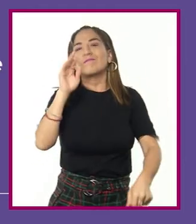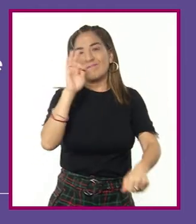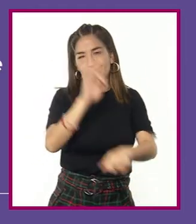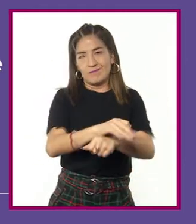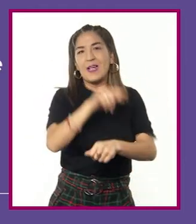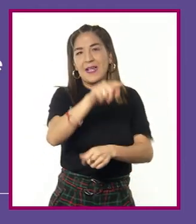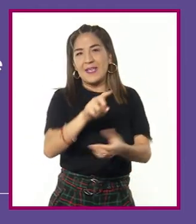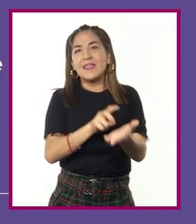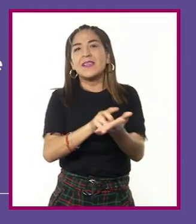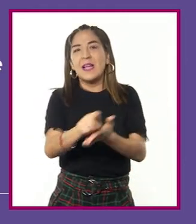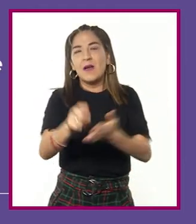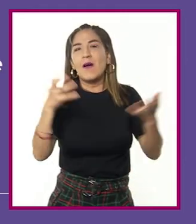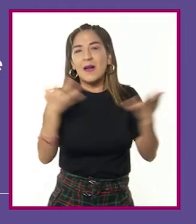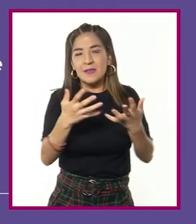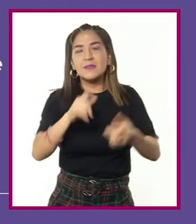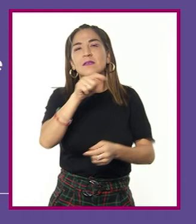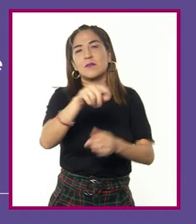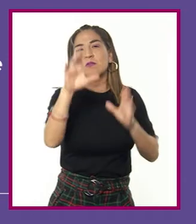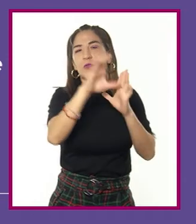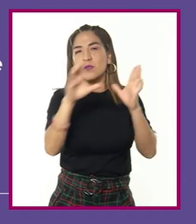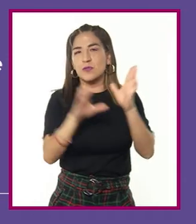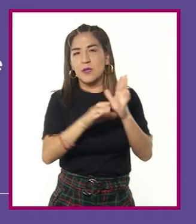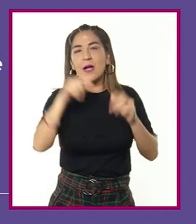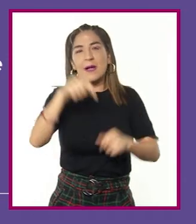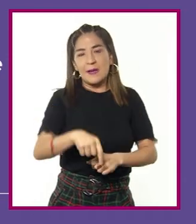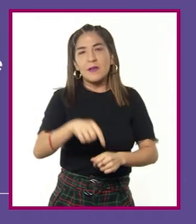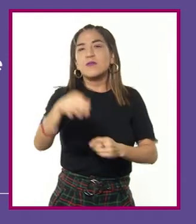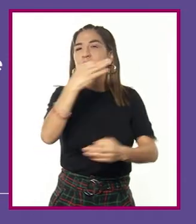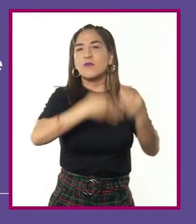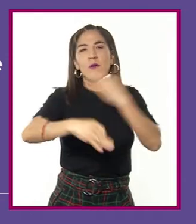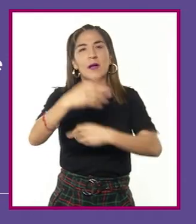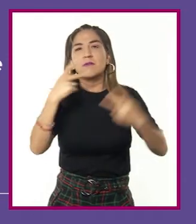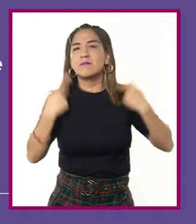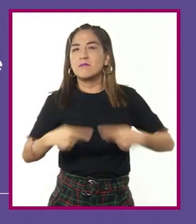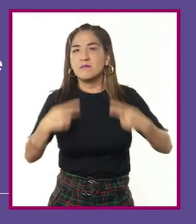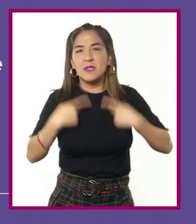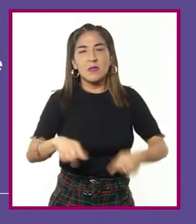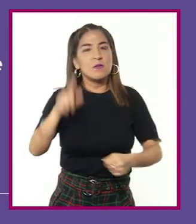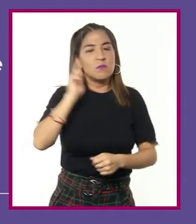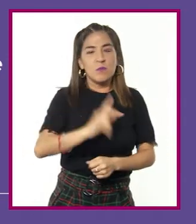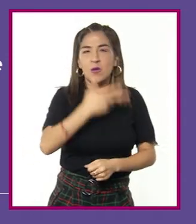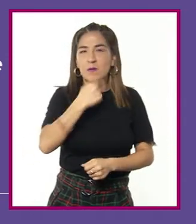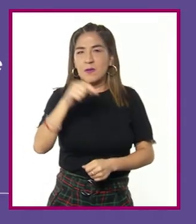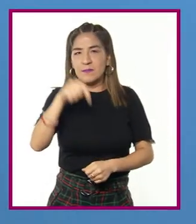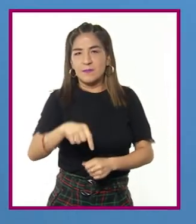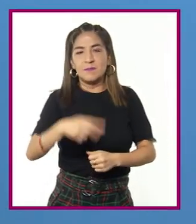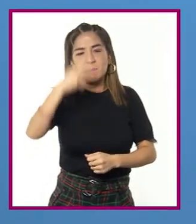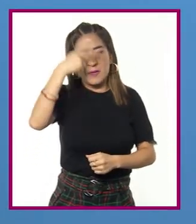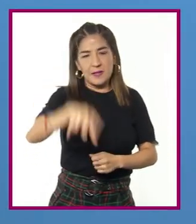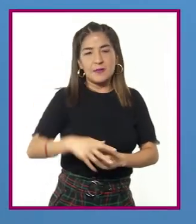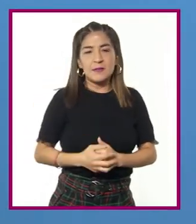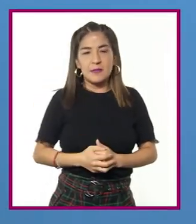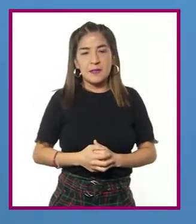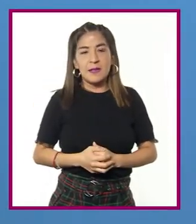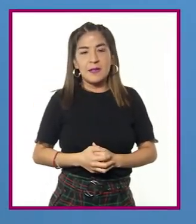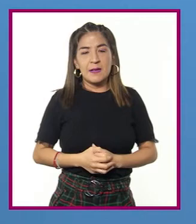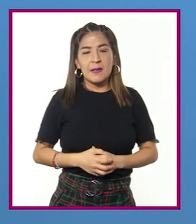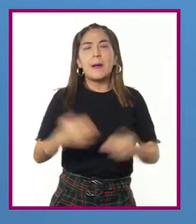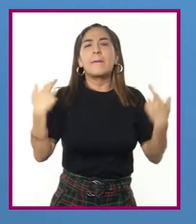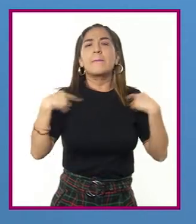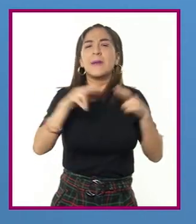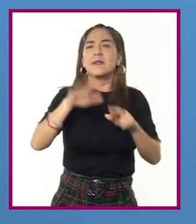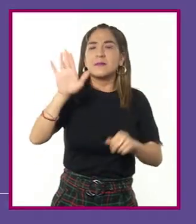derechos que otorga la Constitución a todas y todos los mexicanos. Maestro Mario,